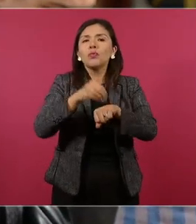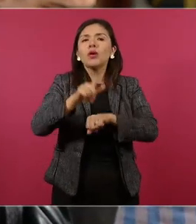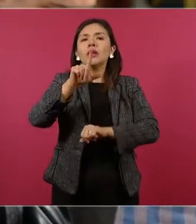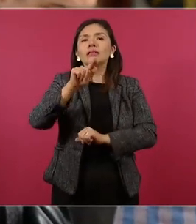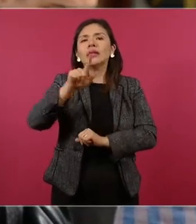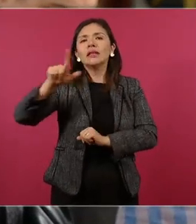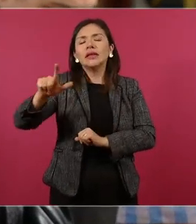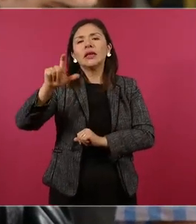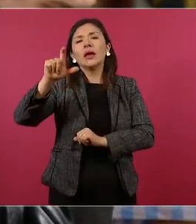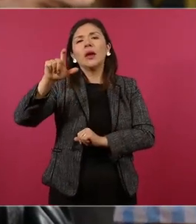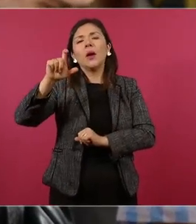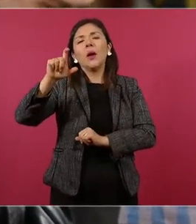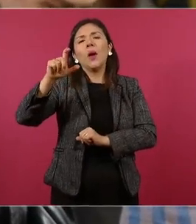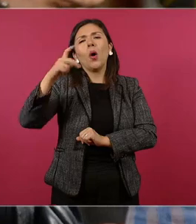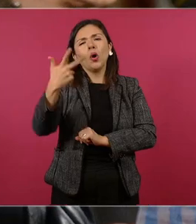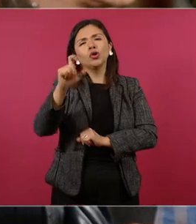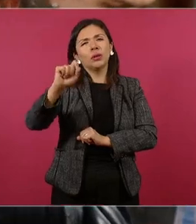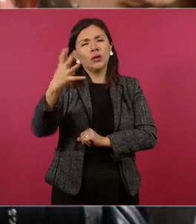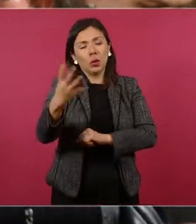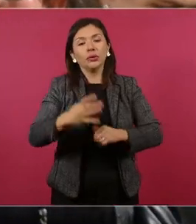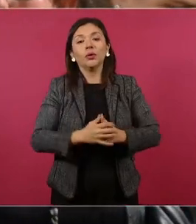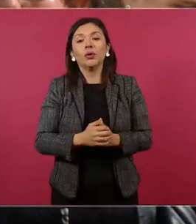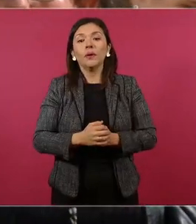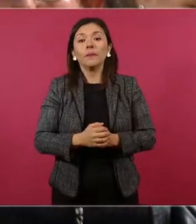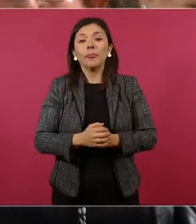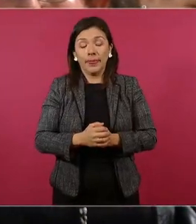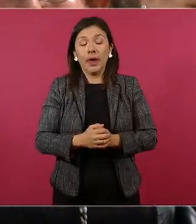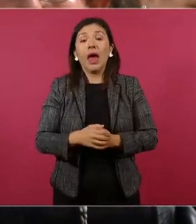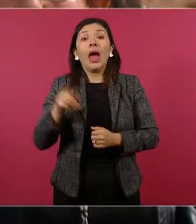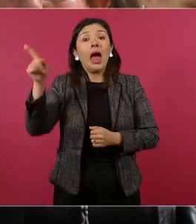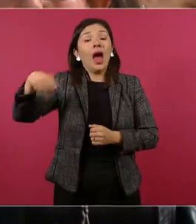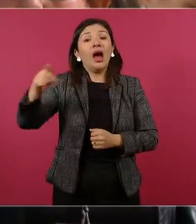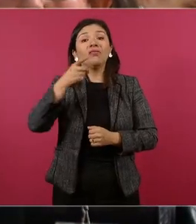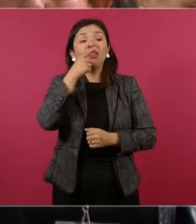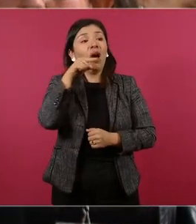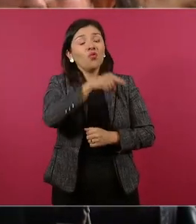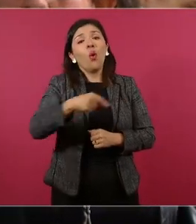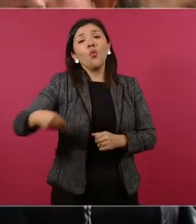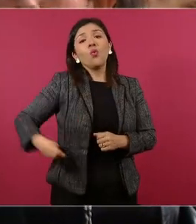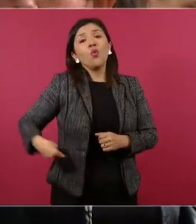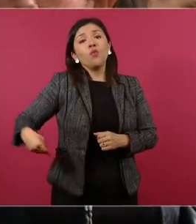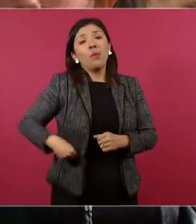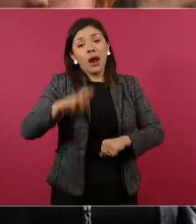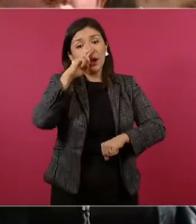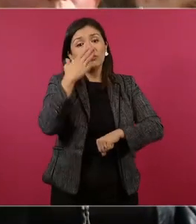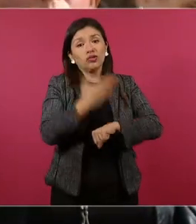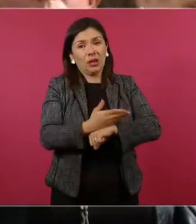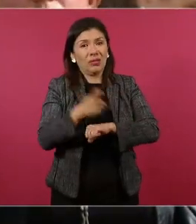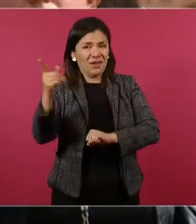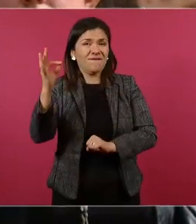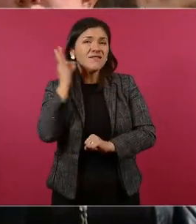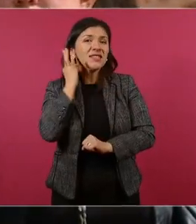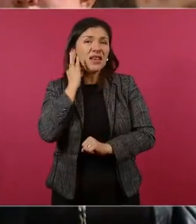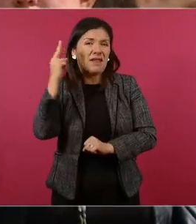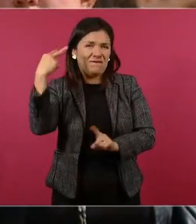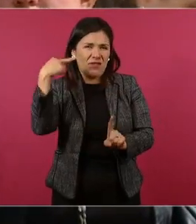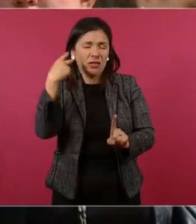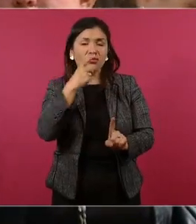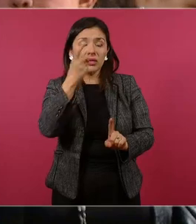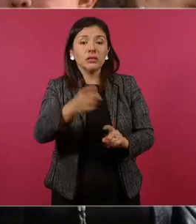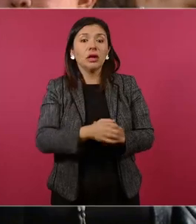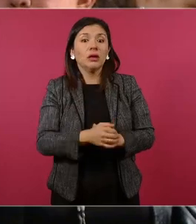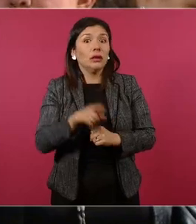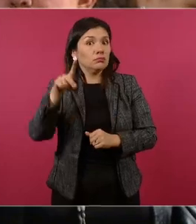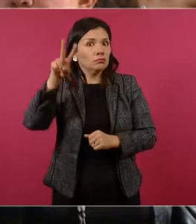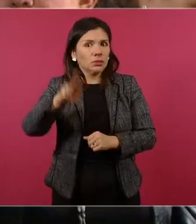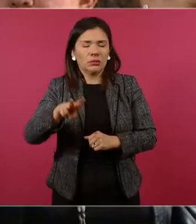2024 y la acusan Eh bueno la fiscalía de Veracruz que que de